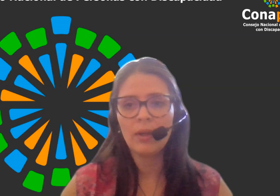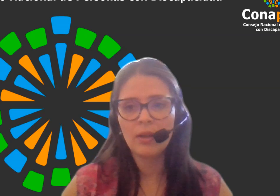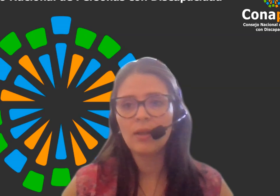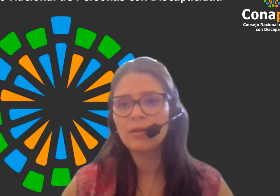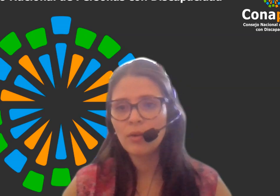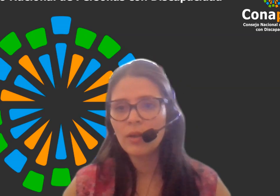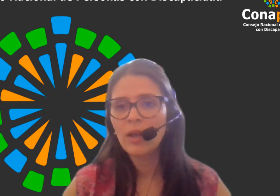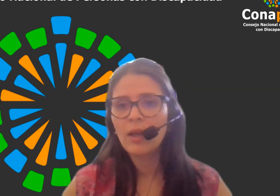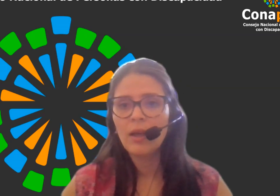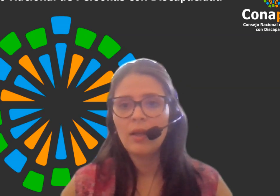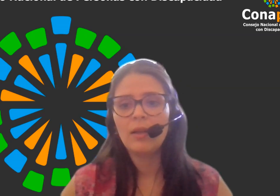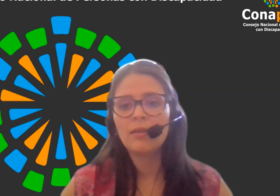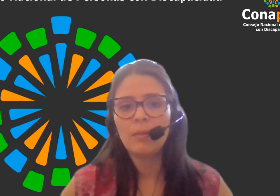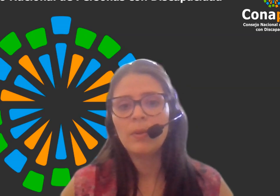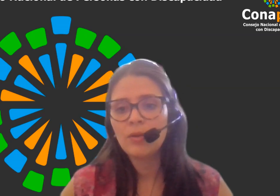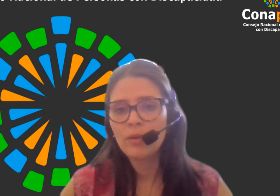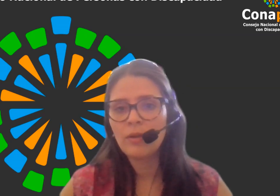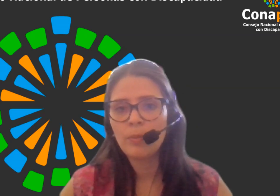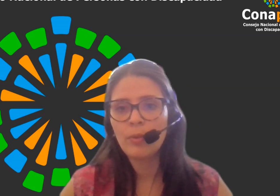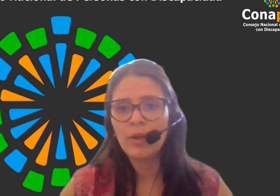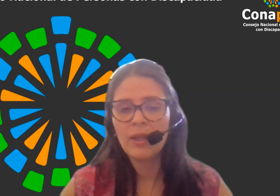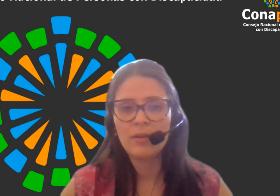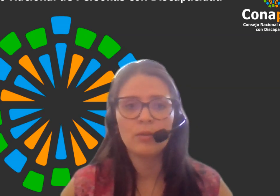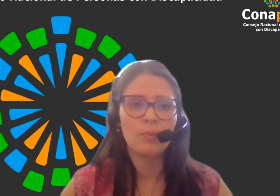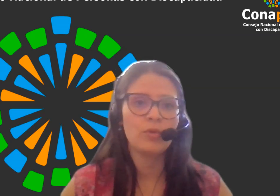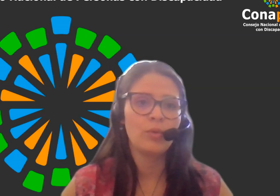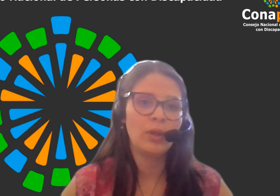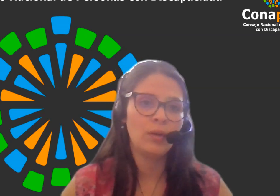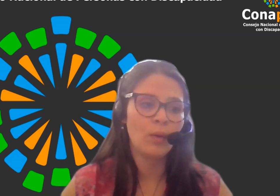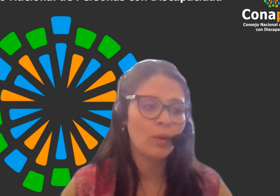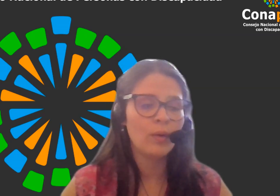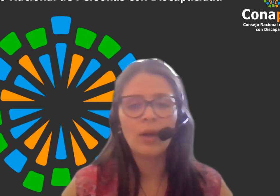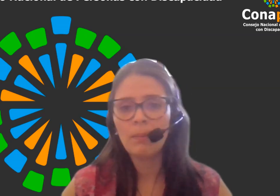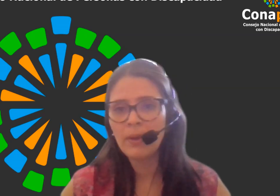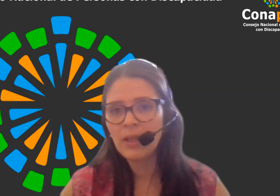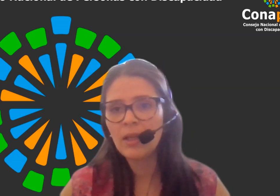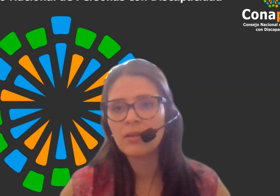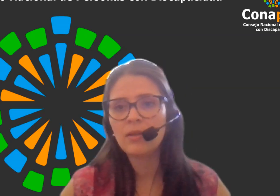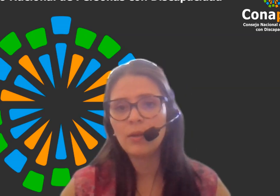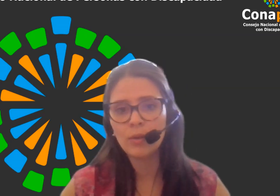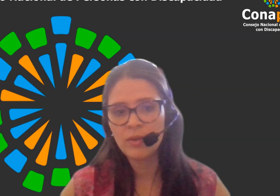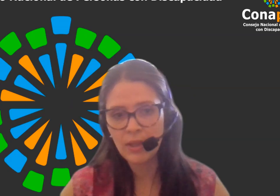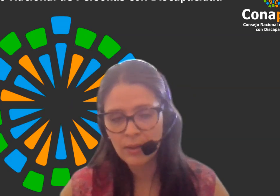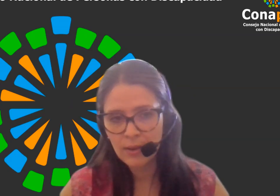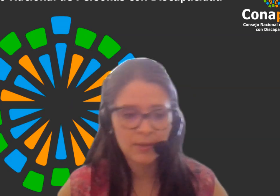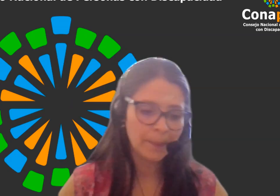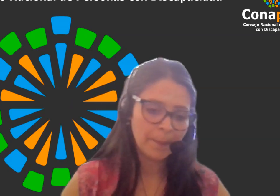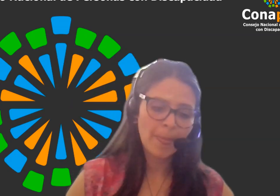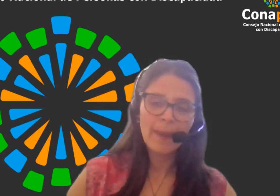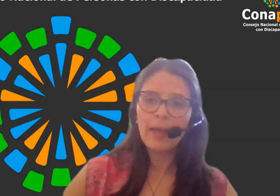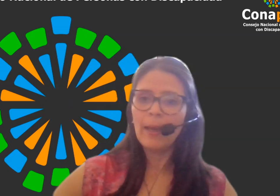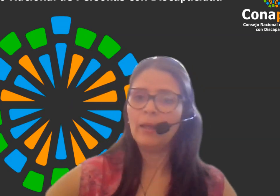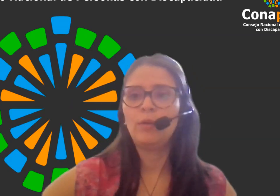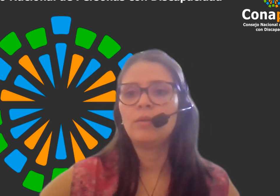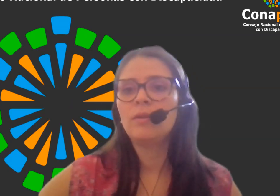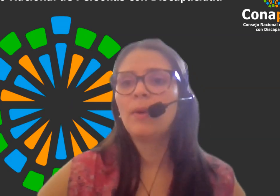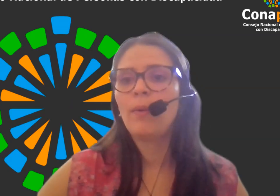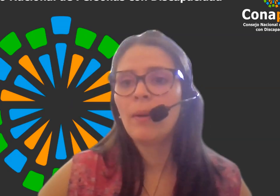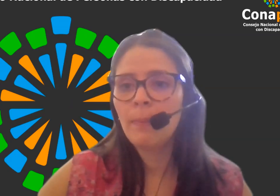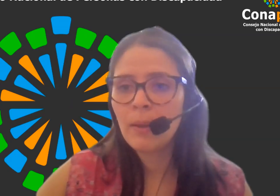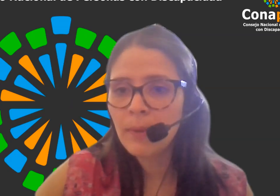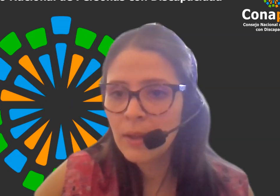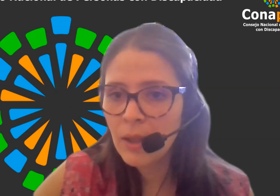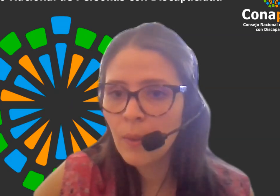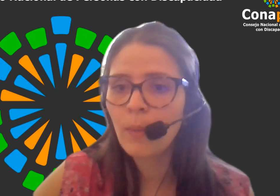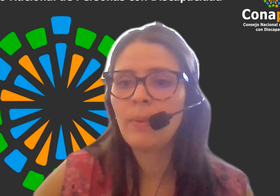una buena interacción y de ser personas Pues por sobre todo empáticas y conscientes entonces